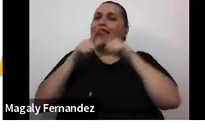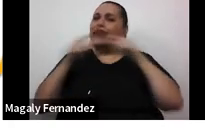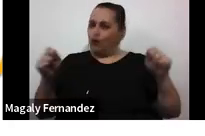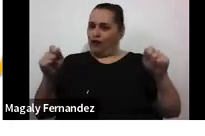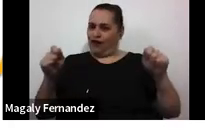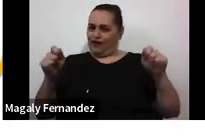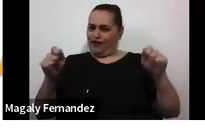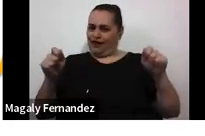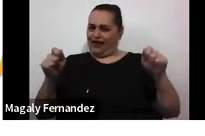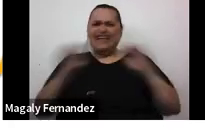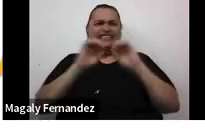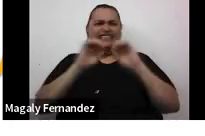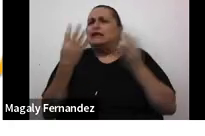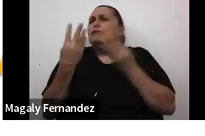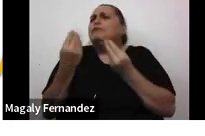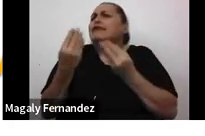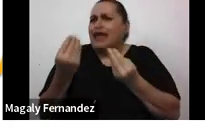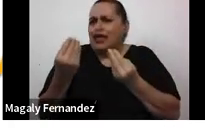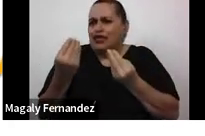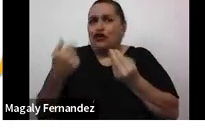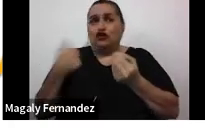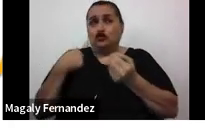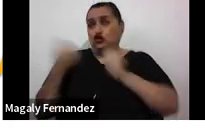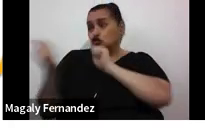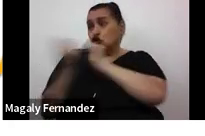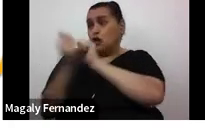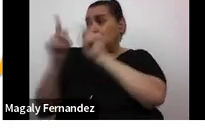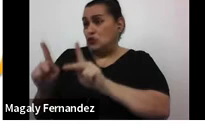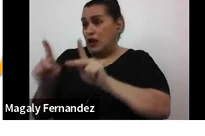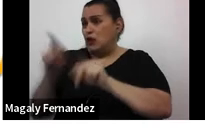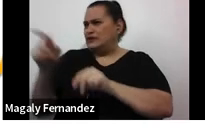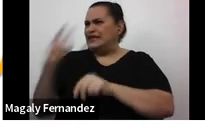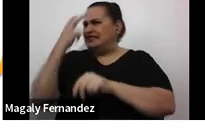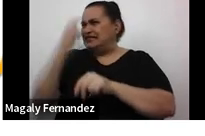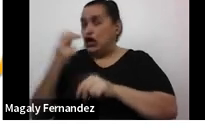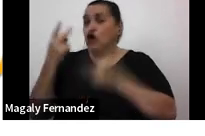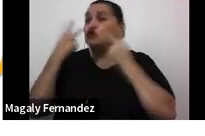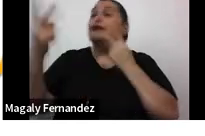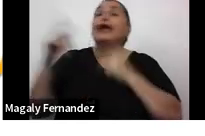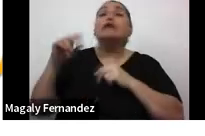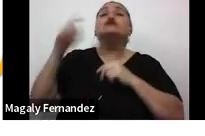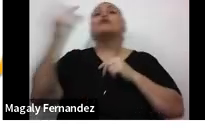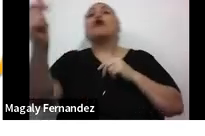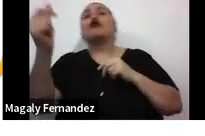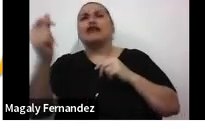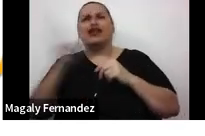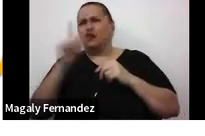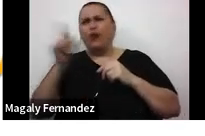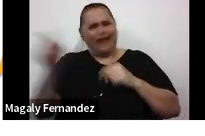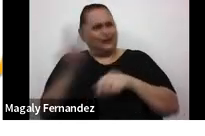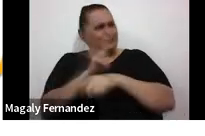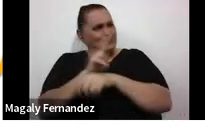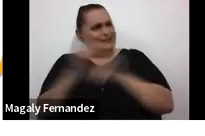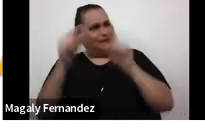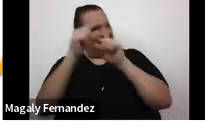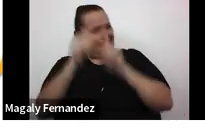sin tenerle miedo no es que si estamos con una persona ciega no le puedo decir nos vemos sí sí ellos usan esos términos verdad